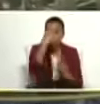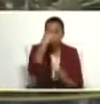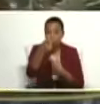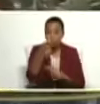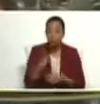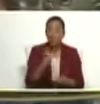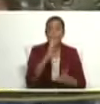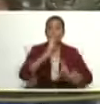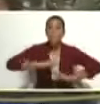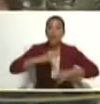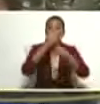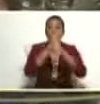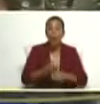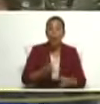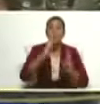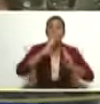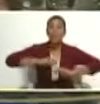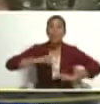espero respuesta,